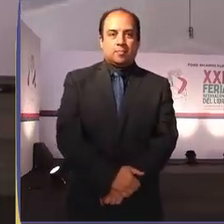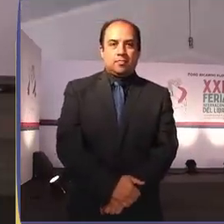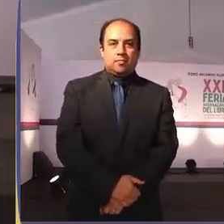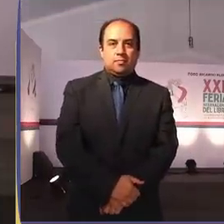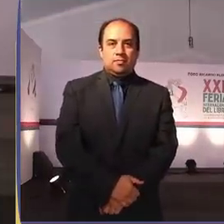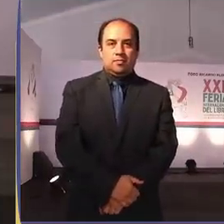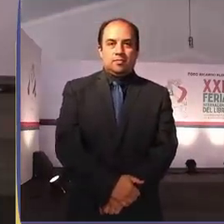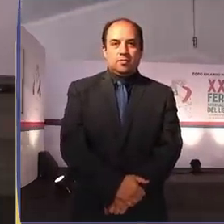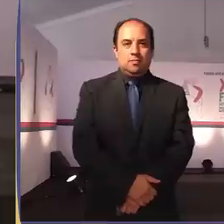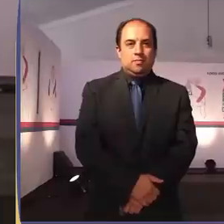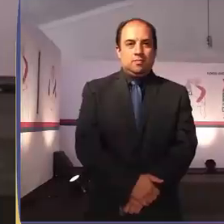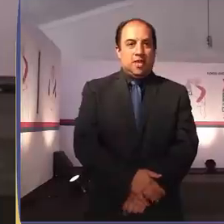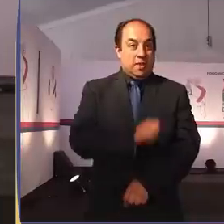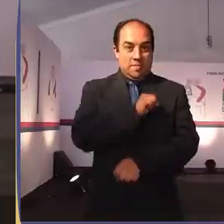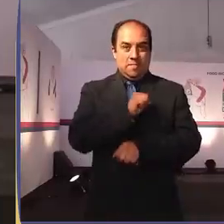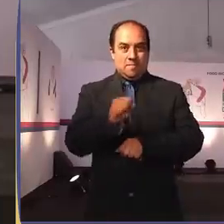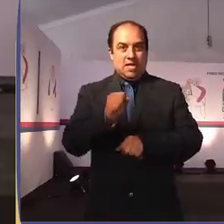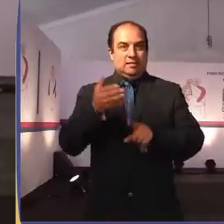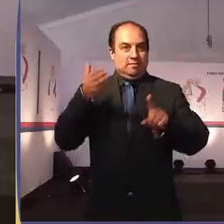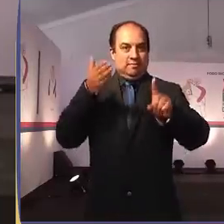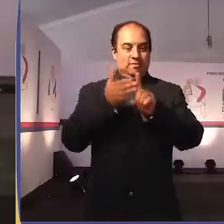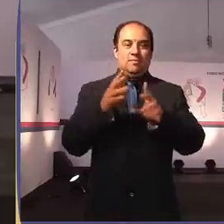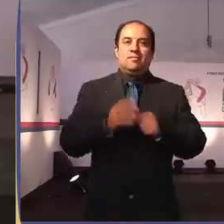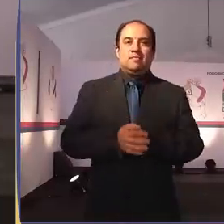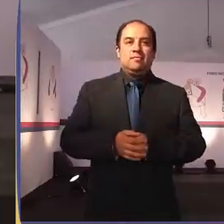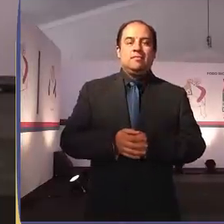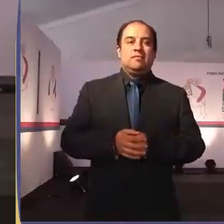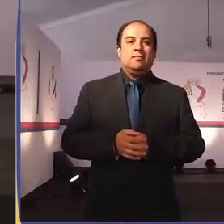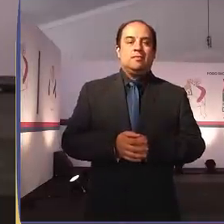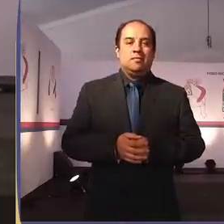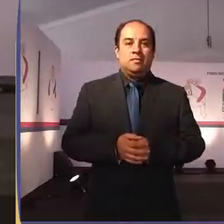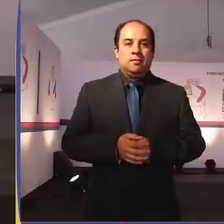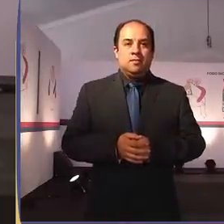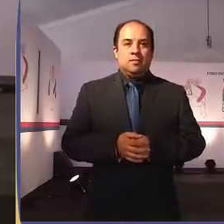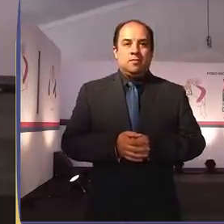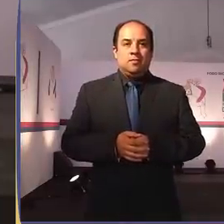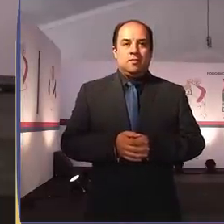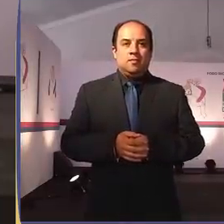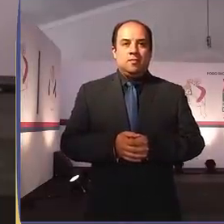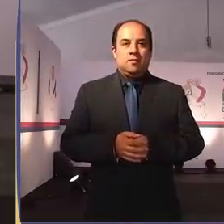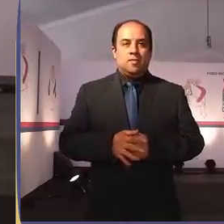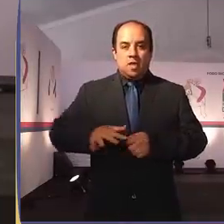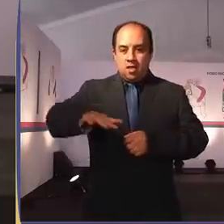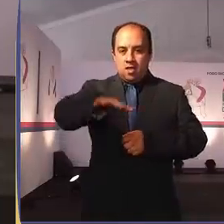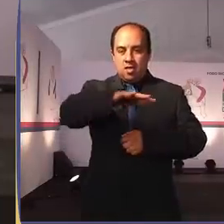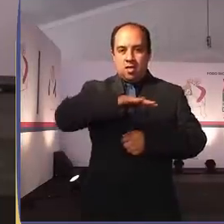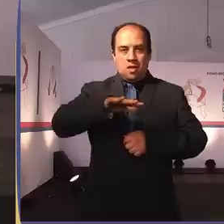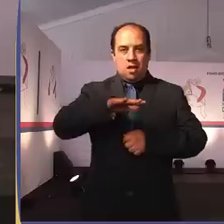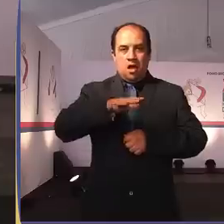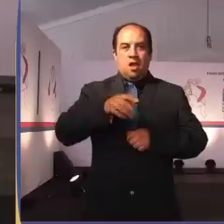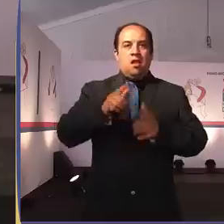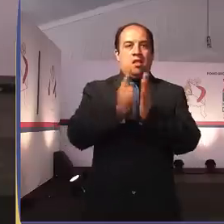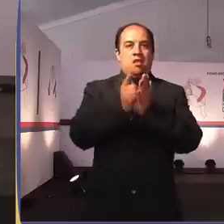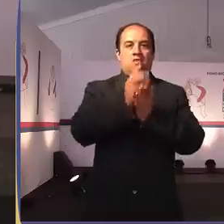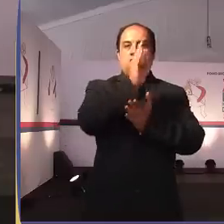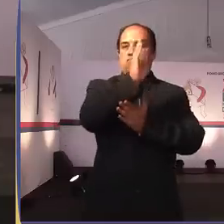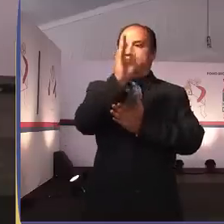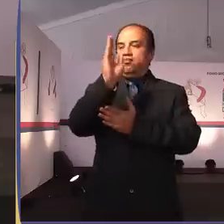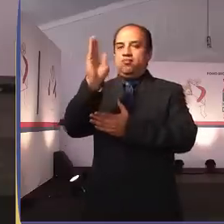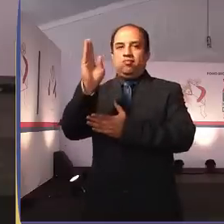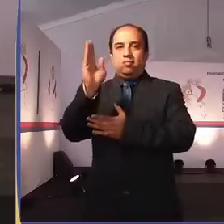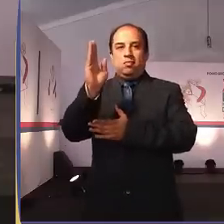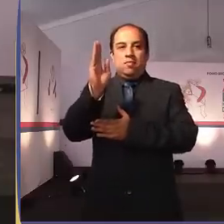un acto de maldad, dice. Yo, bueno, lo que digo, miren, es que el espacio físico que ocupan los libros